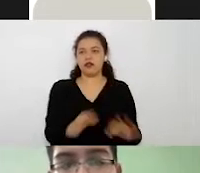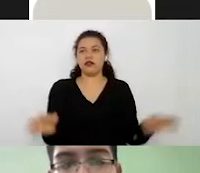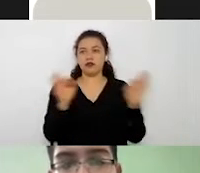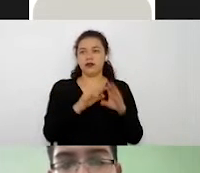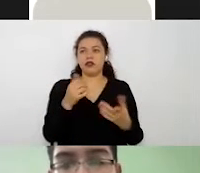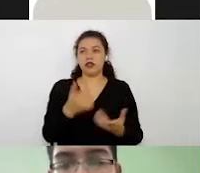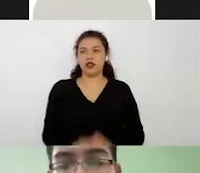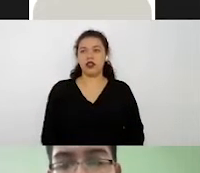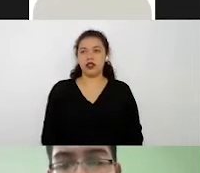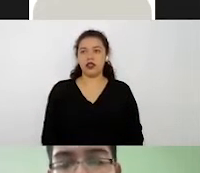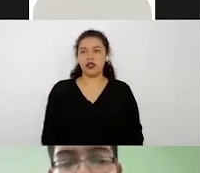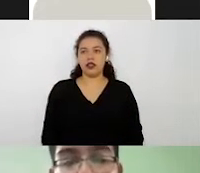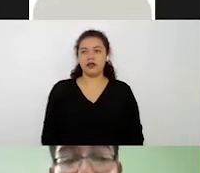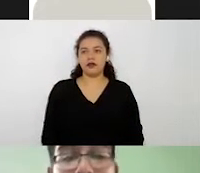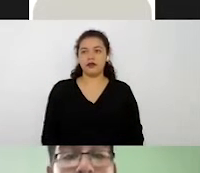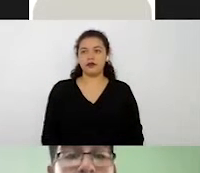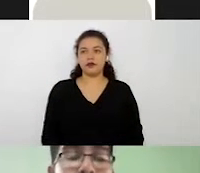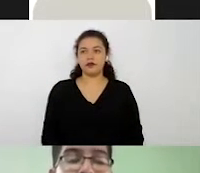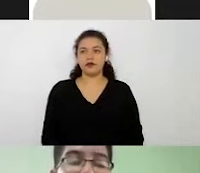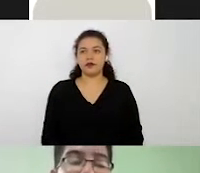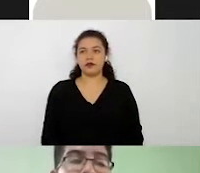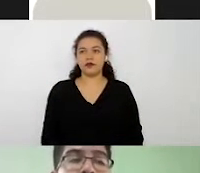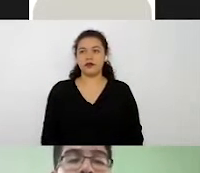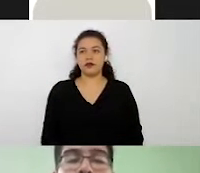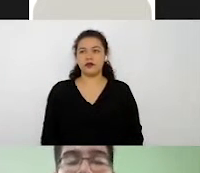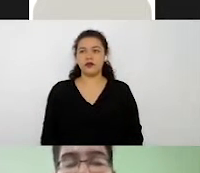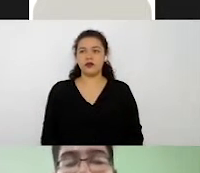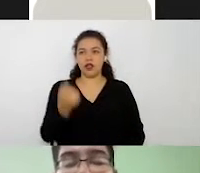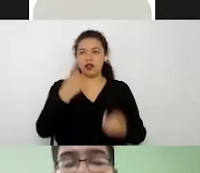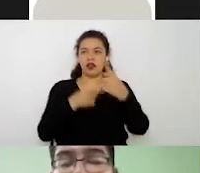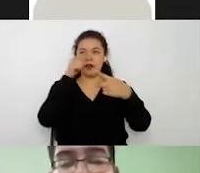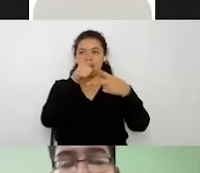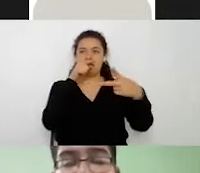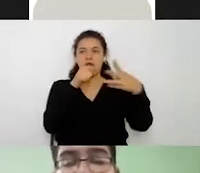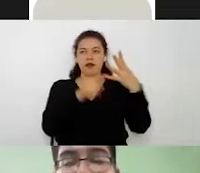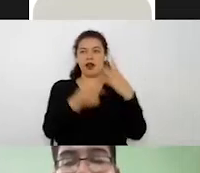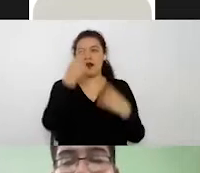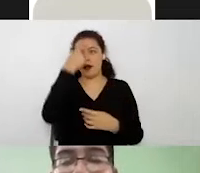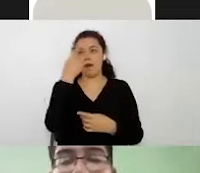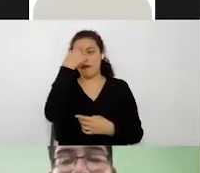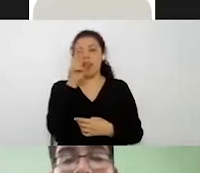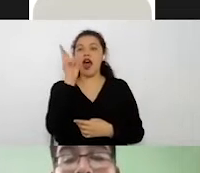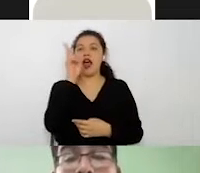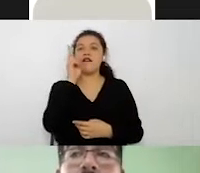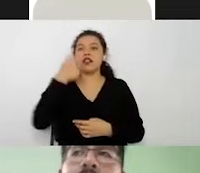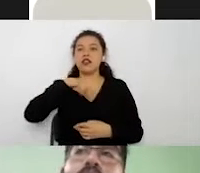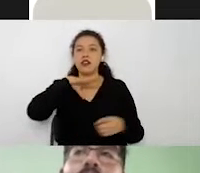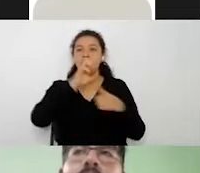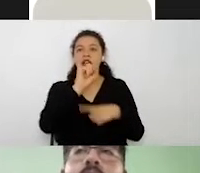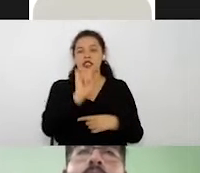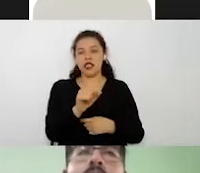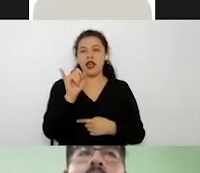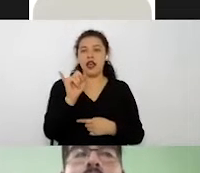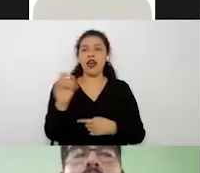ciertas, digamos, metas, y ver si las estamos cumpliendo. Por ejemplo, en el caso de los sismos, pues el tratar de